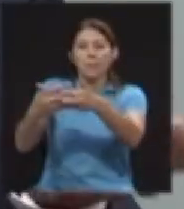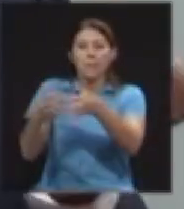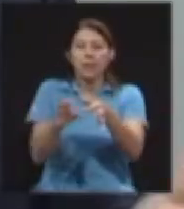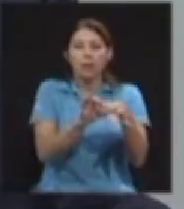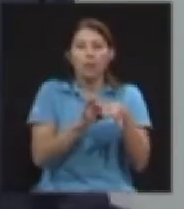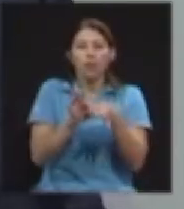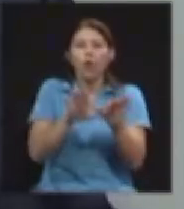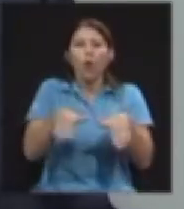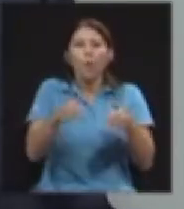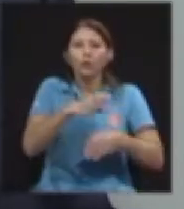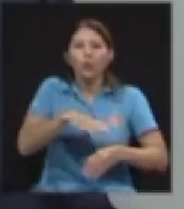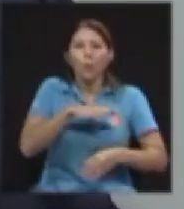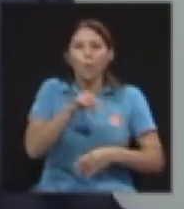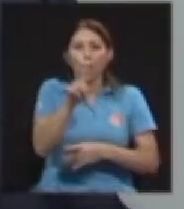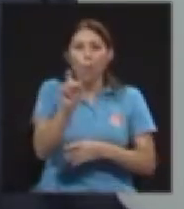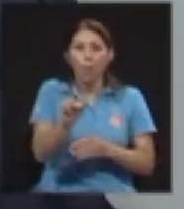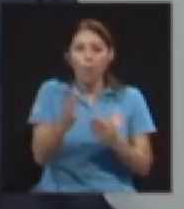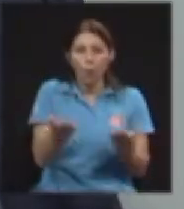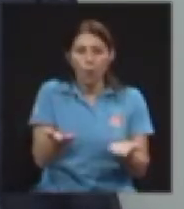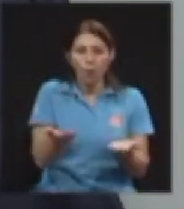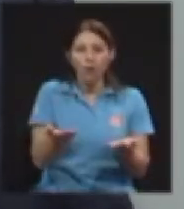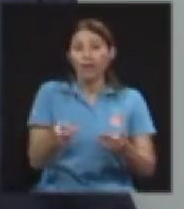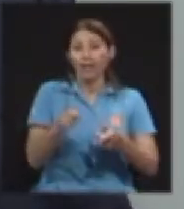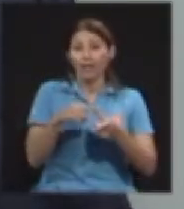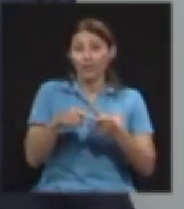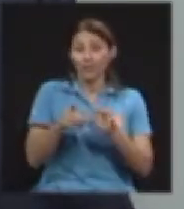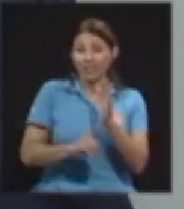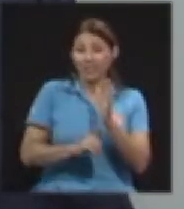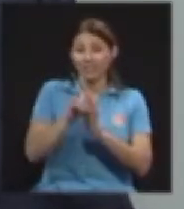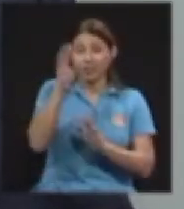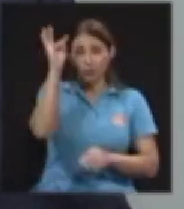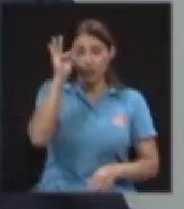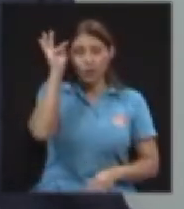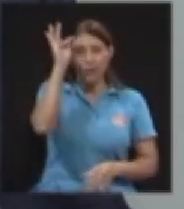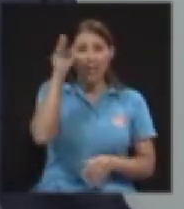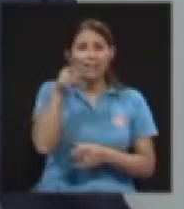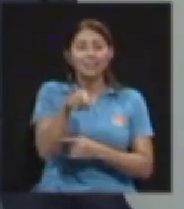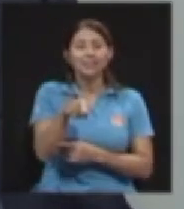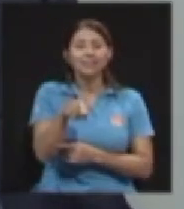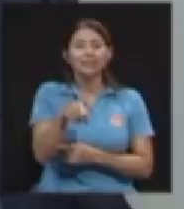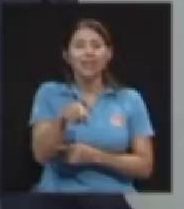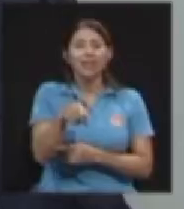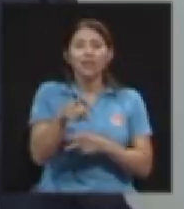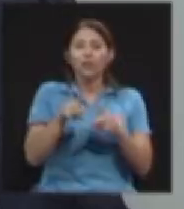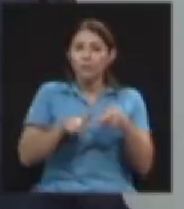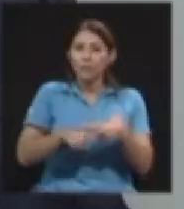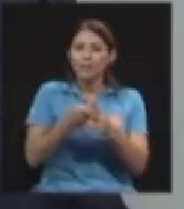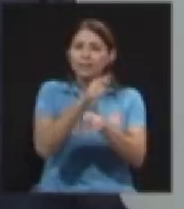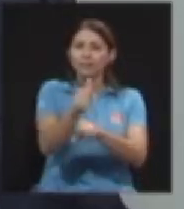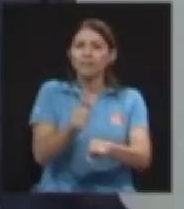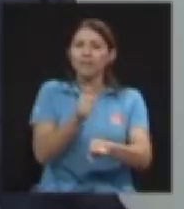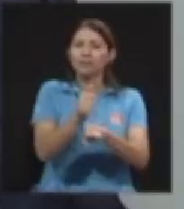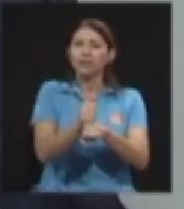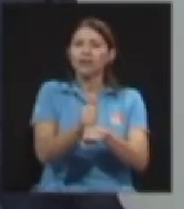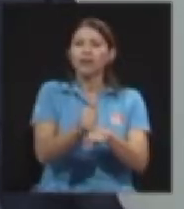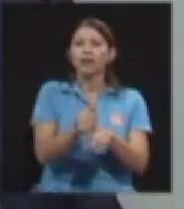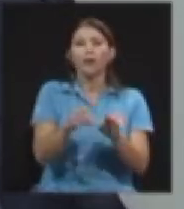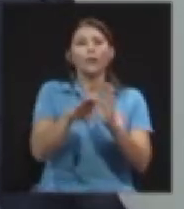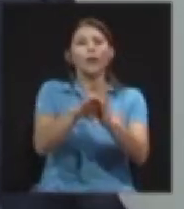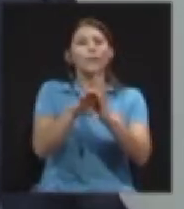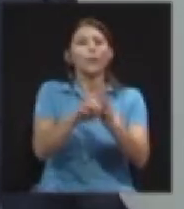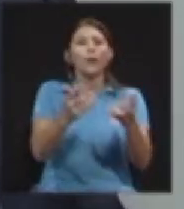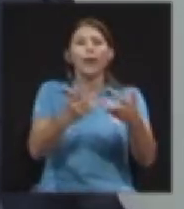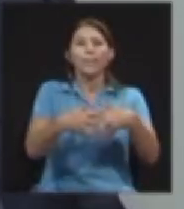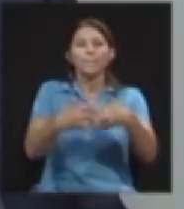interrelacionándose en ese mercado. Y entonces él desarrolla teorías en donde empieza a establecer cuál es el comportamiento, por ejemplo, de empresas